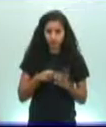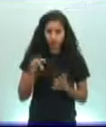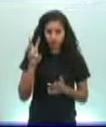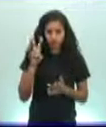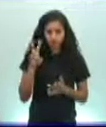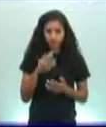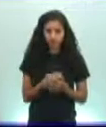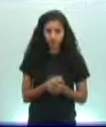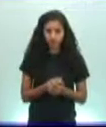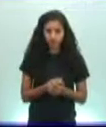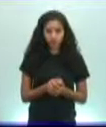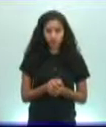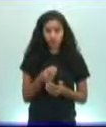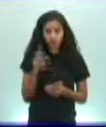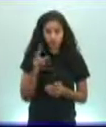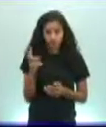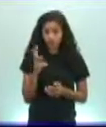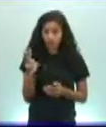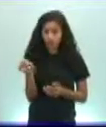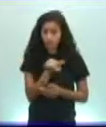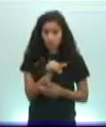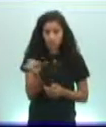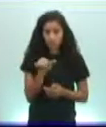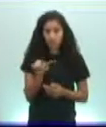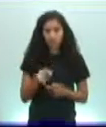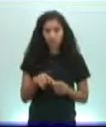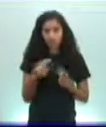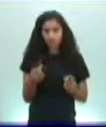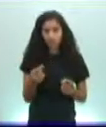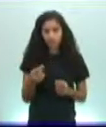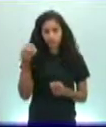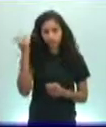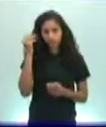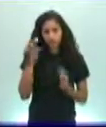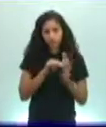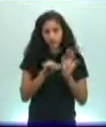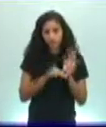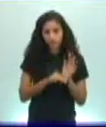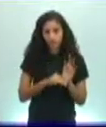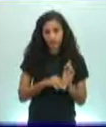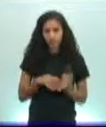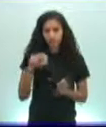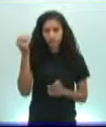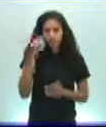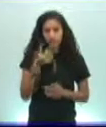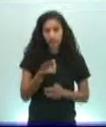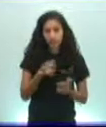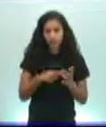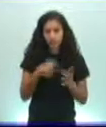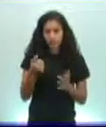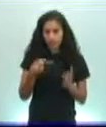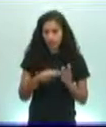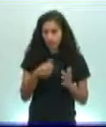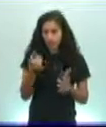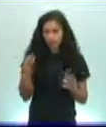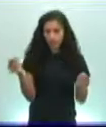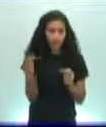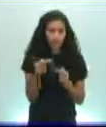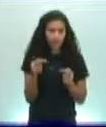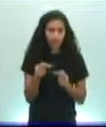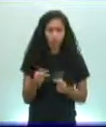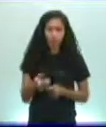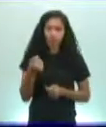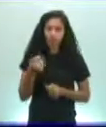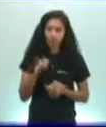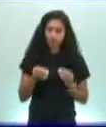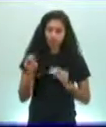Pero como los tres coinciden, ya sabes por propiedades de potencia que A por A por A es lo mismo que A a